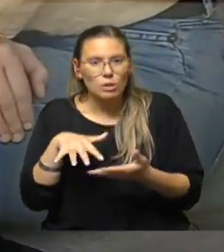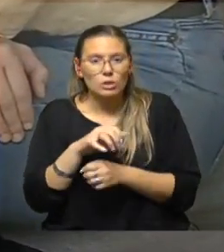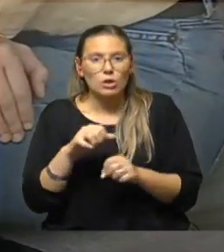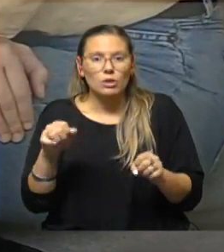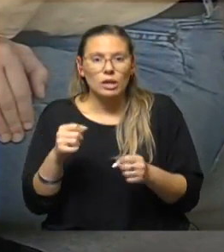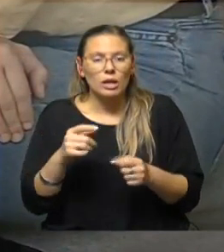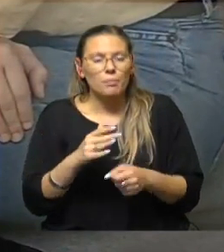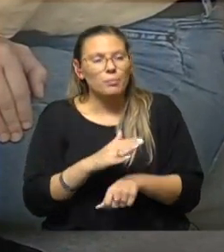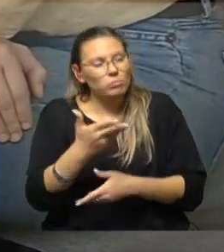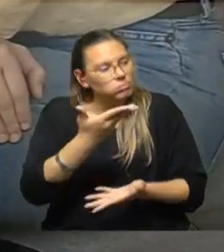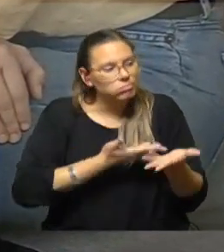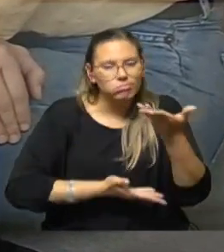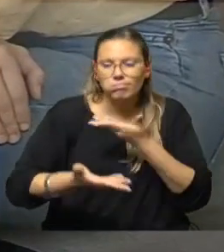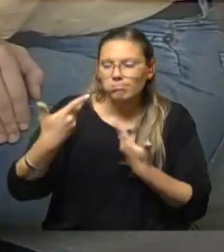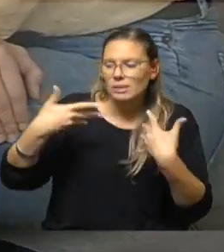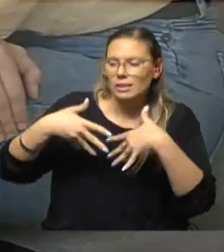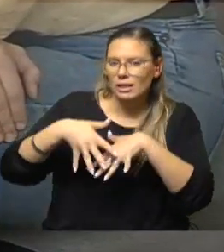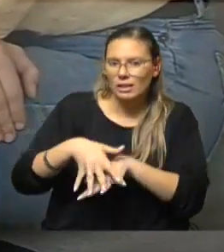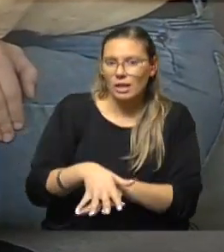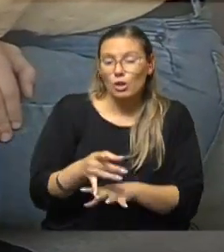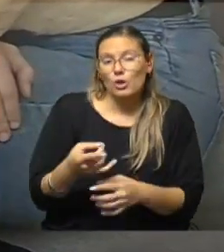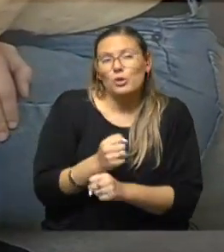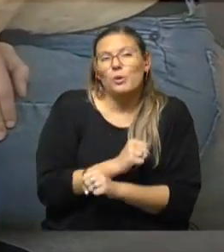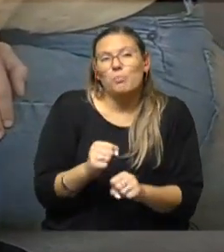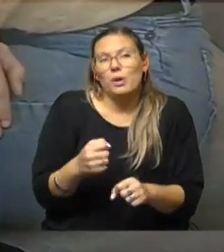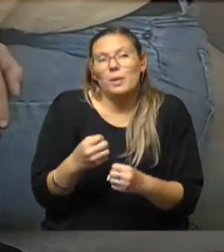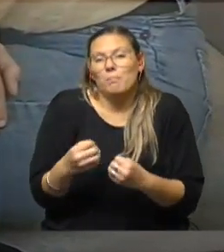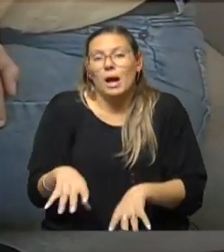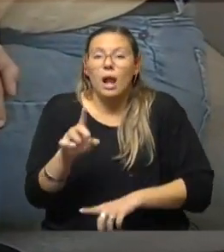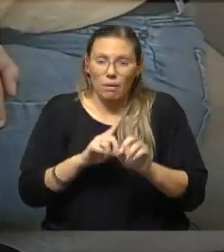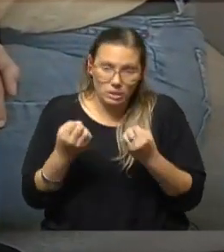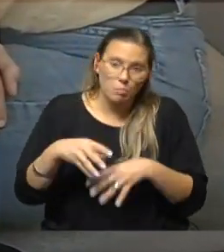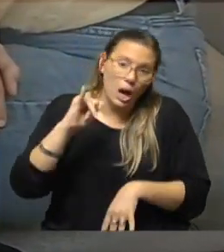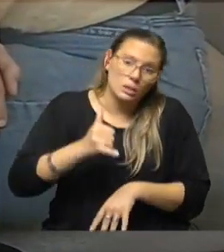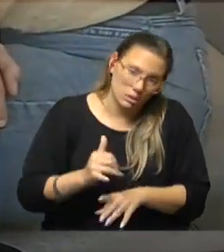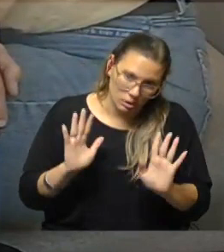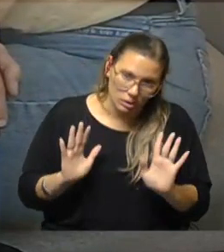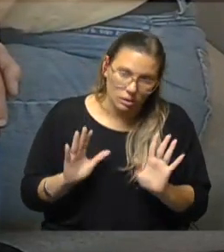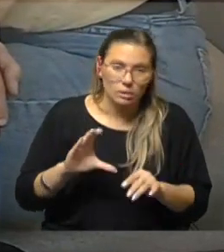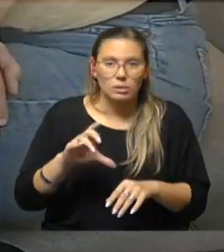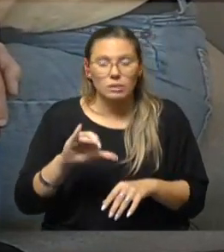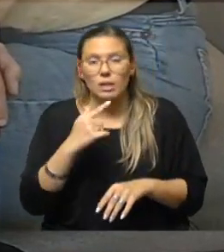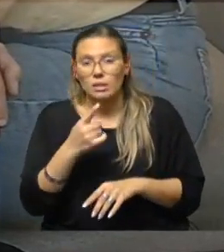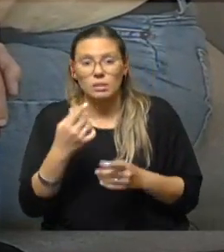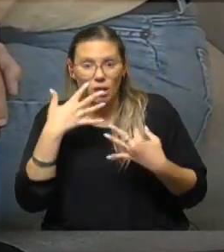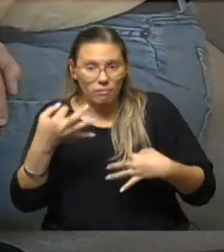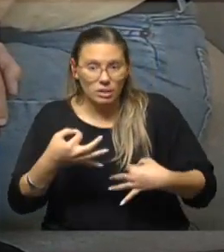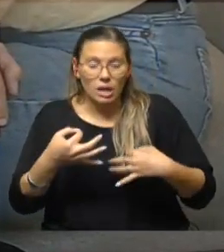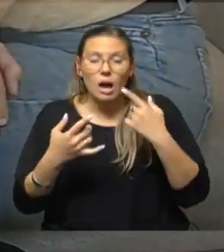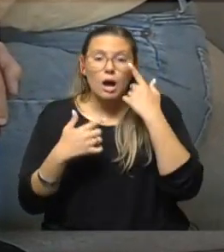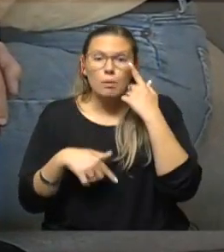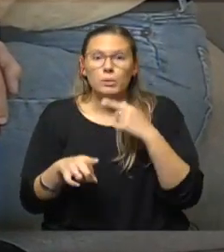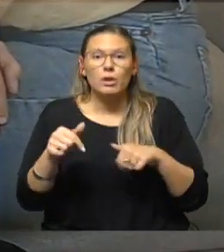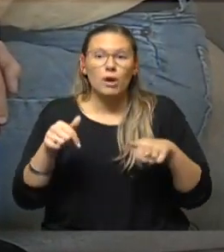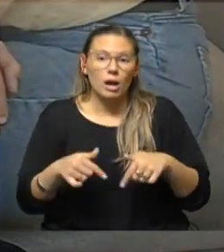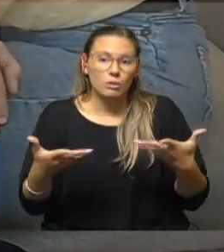en diálogos no pueden salir mal. A veces salen mal, como a veces dice Silvia, y es cierto. Pero esta